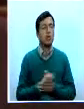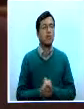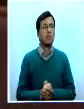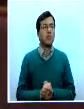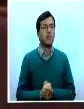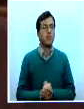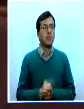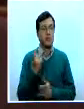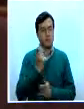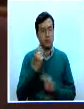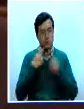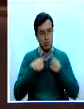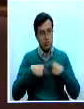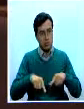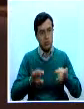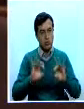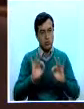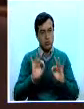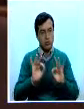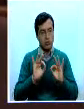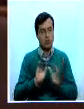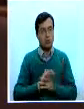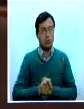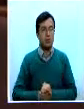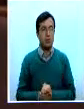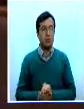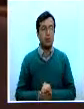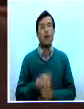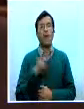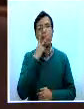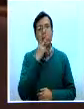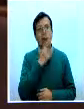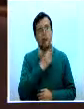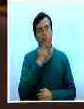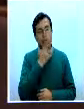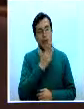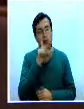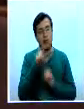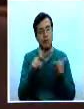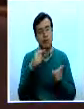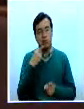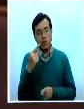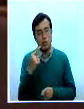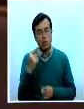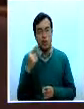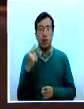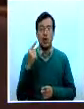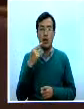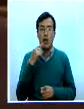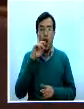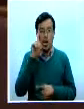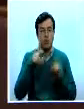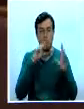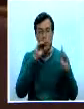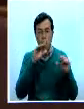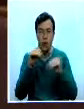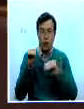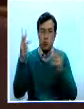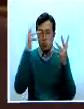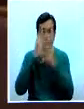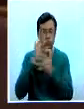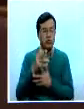ser muy enfático no es si esto que se estén porque por allí se ha confundido o se pretende confundir la opinión pública